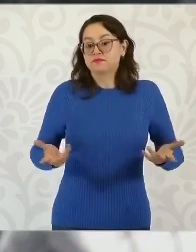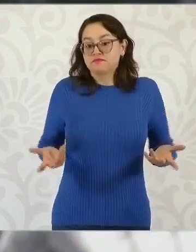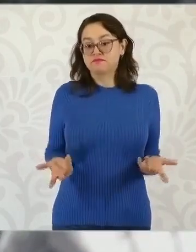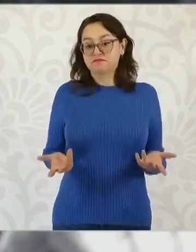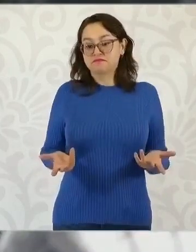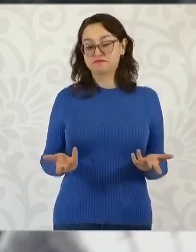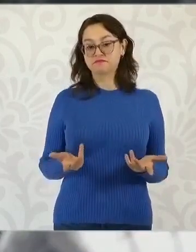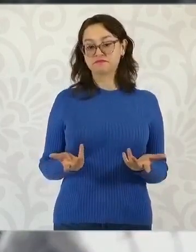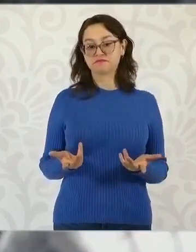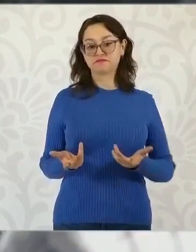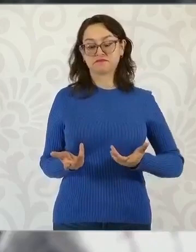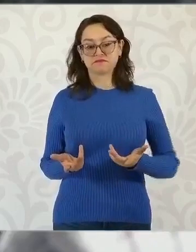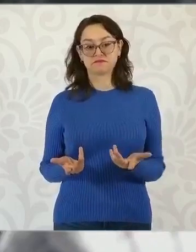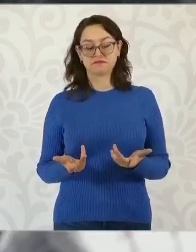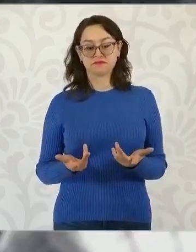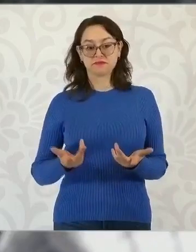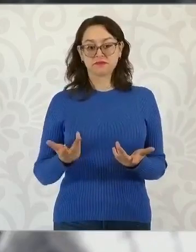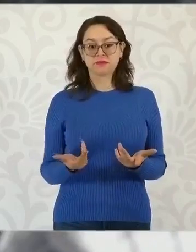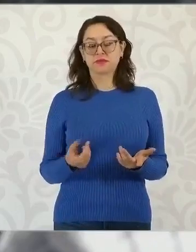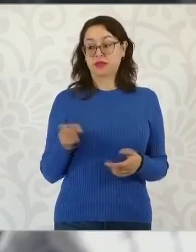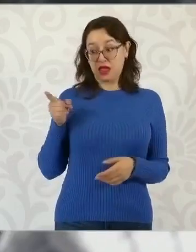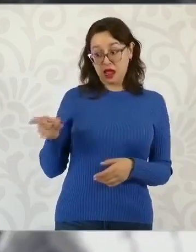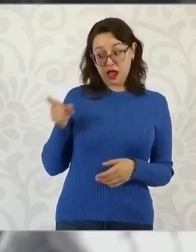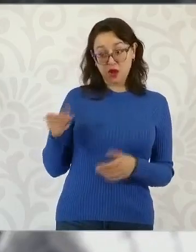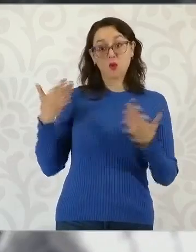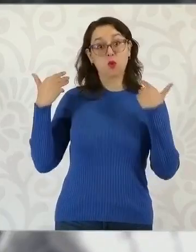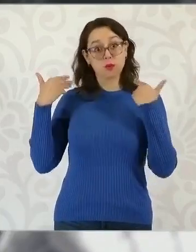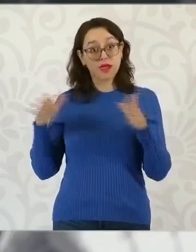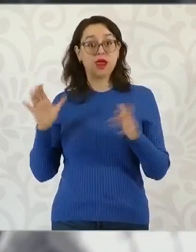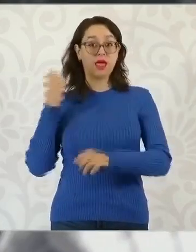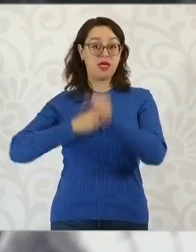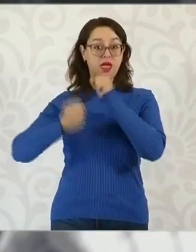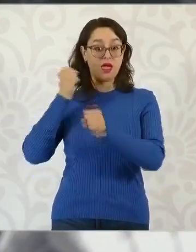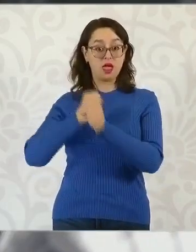Uno, que evitaron que llegara en el 2006